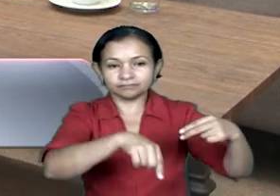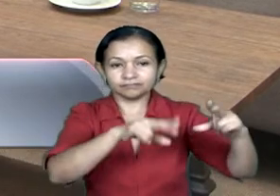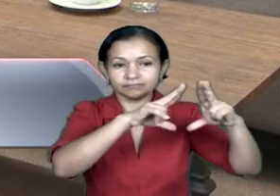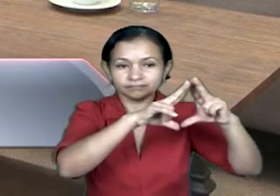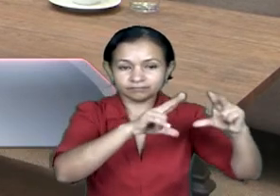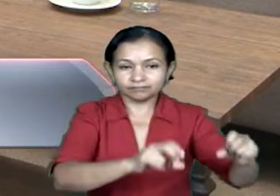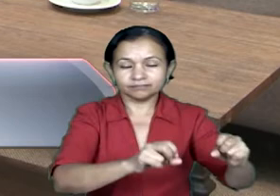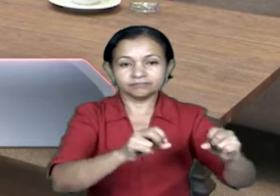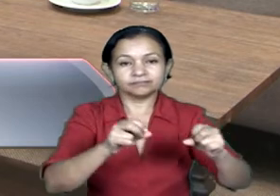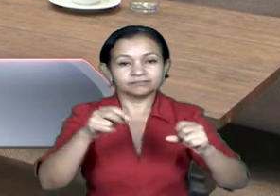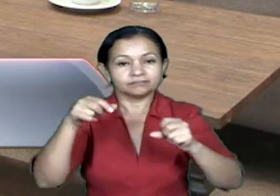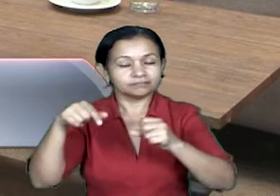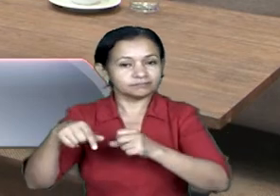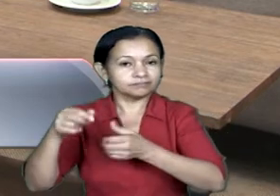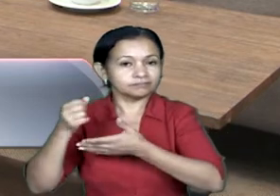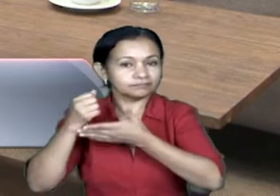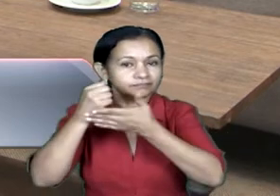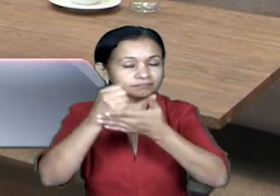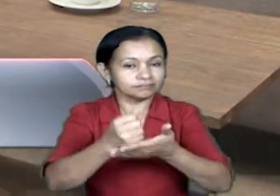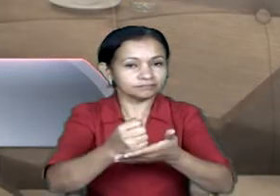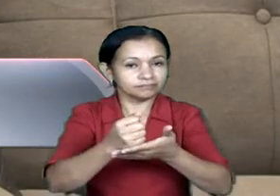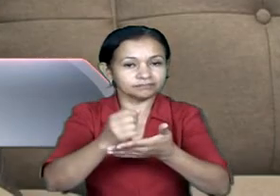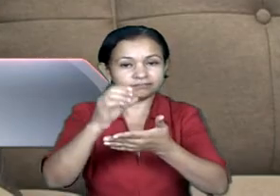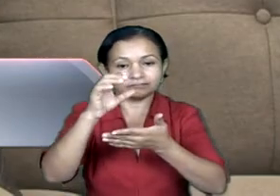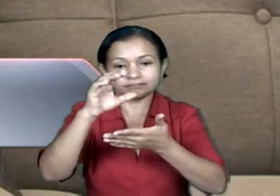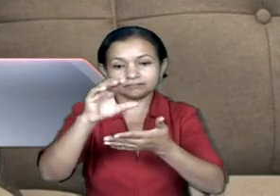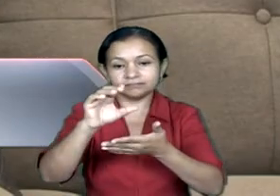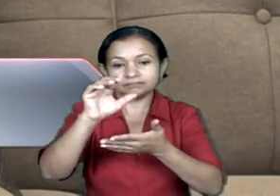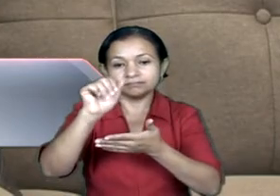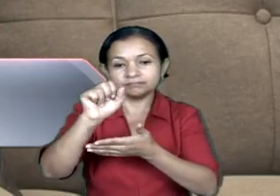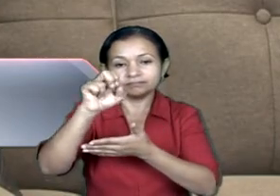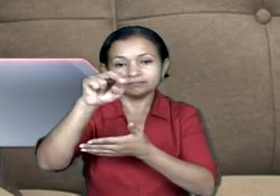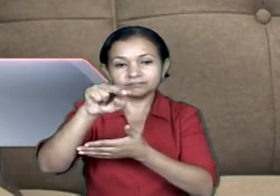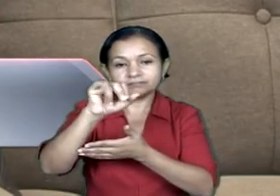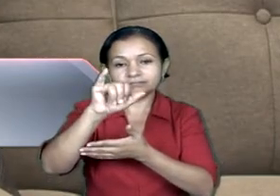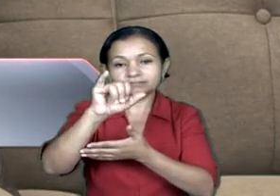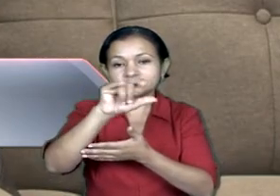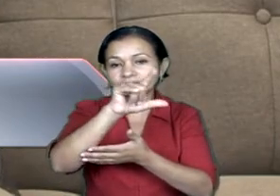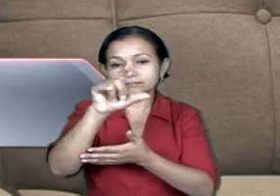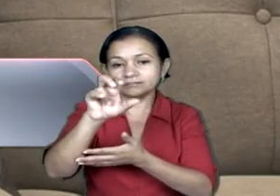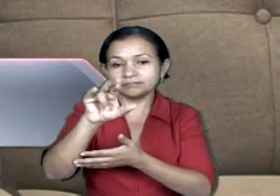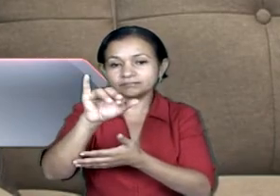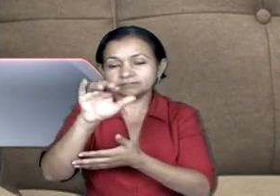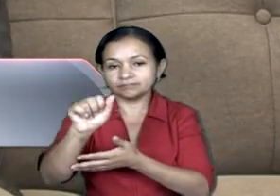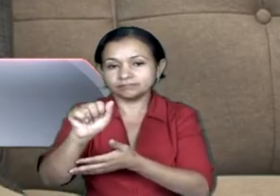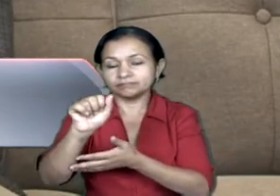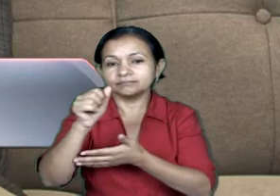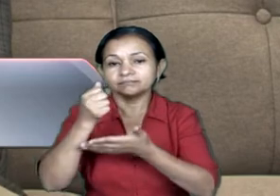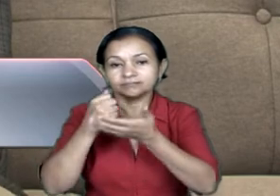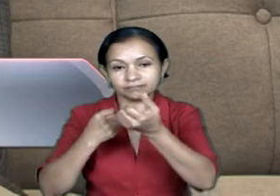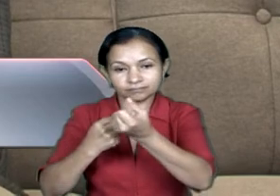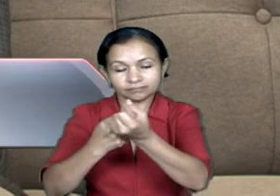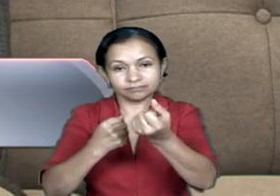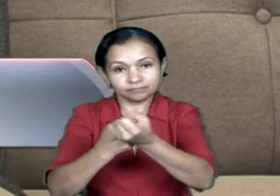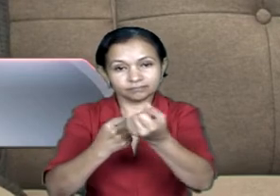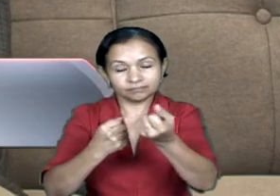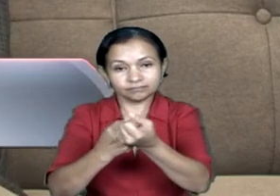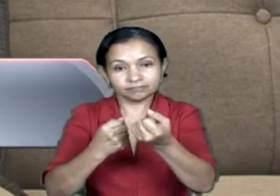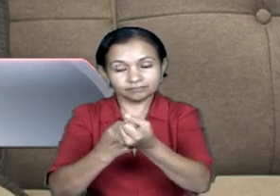Y nuestra cancillería, ¿no?, que también colabora con el fondo. Sí. Okay. Y